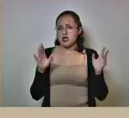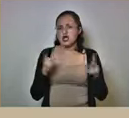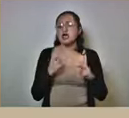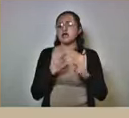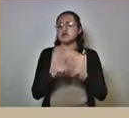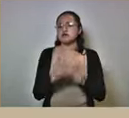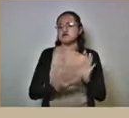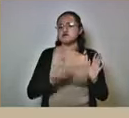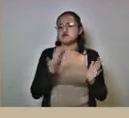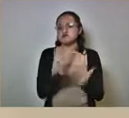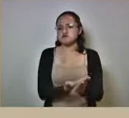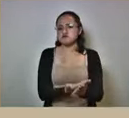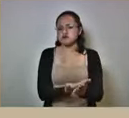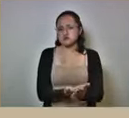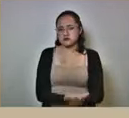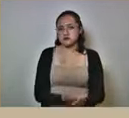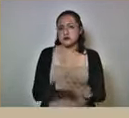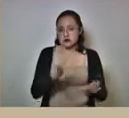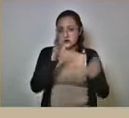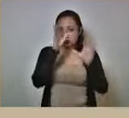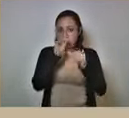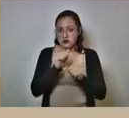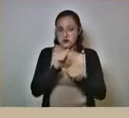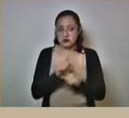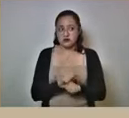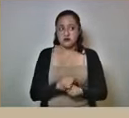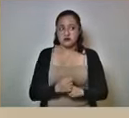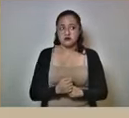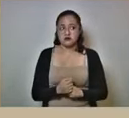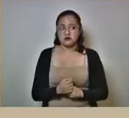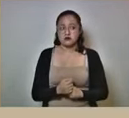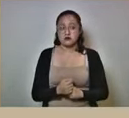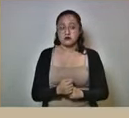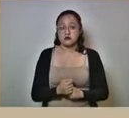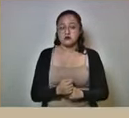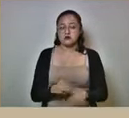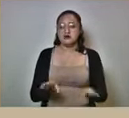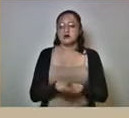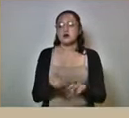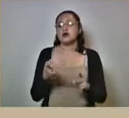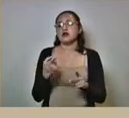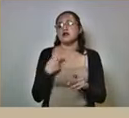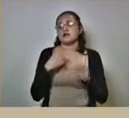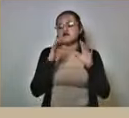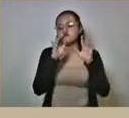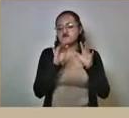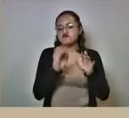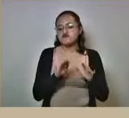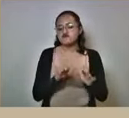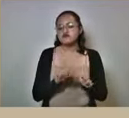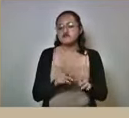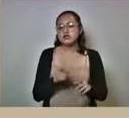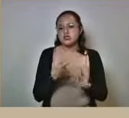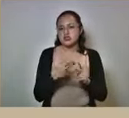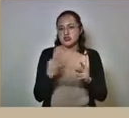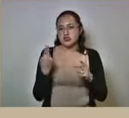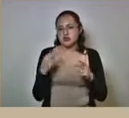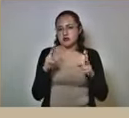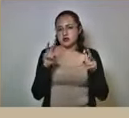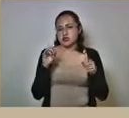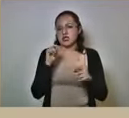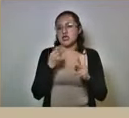iniciativa, ¿de acuerdo? Porque iniciativa ya es un texto elaborado que va con la